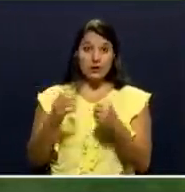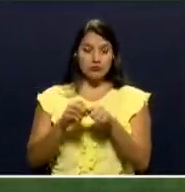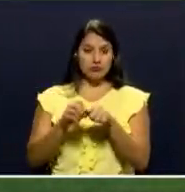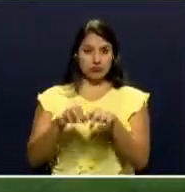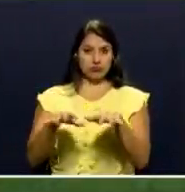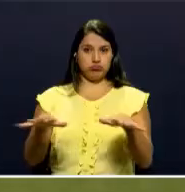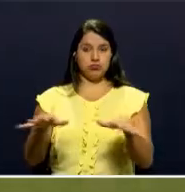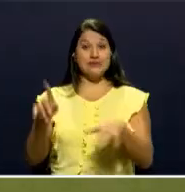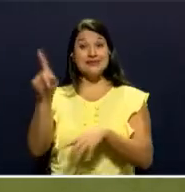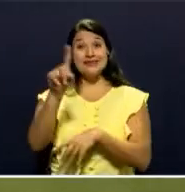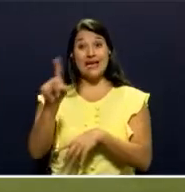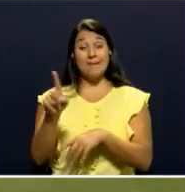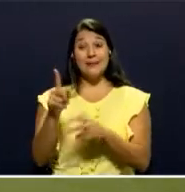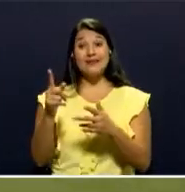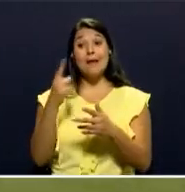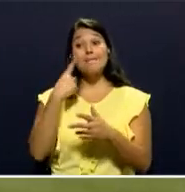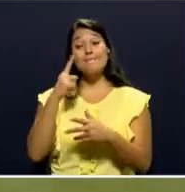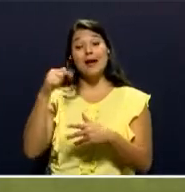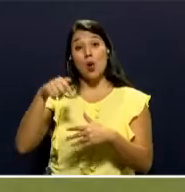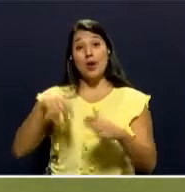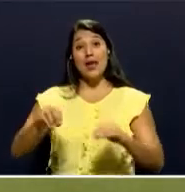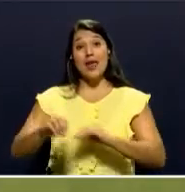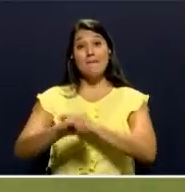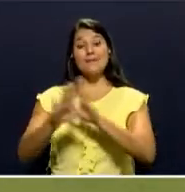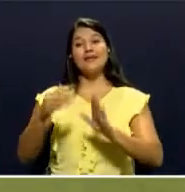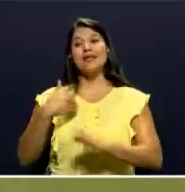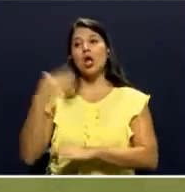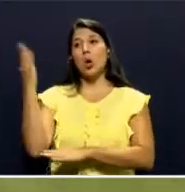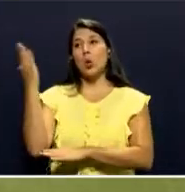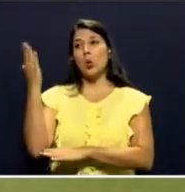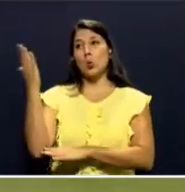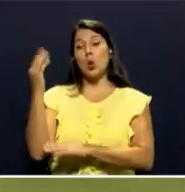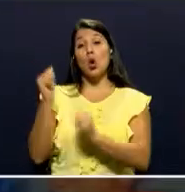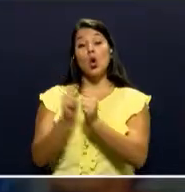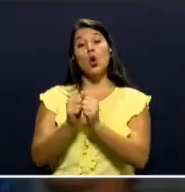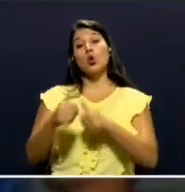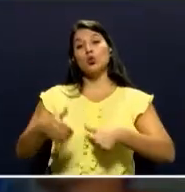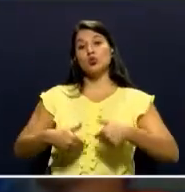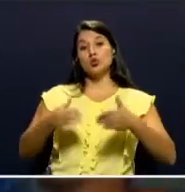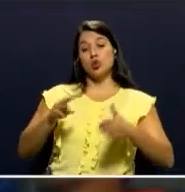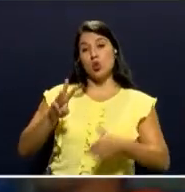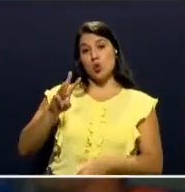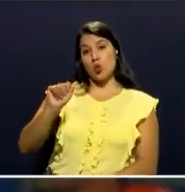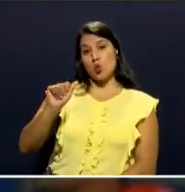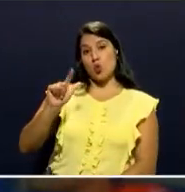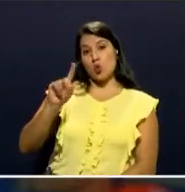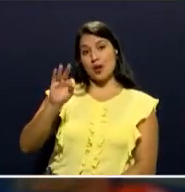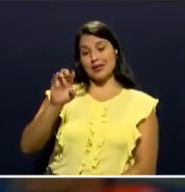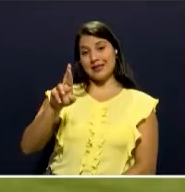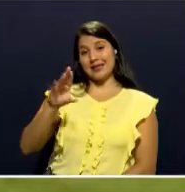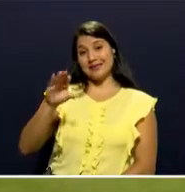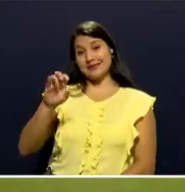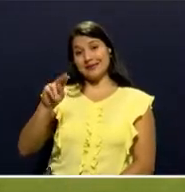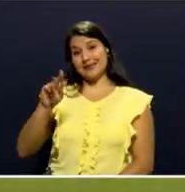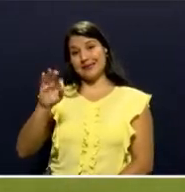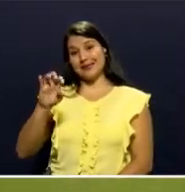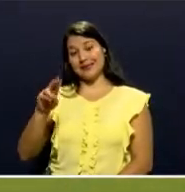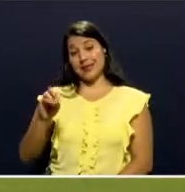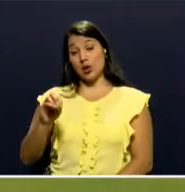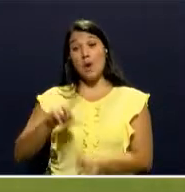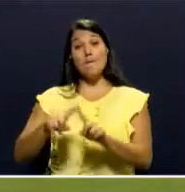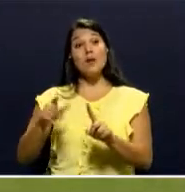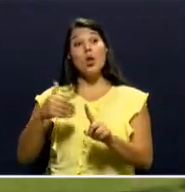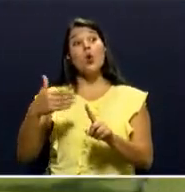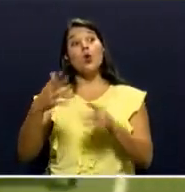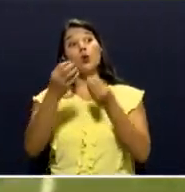la priísta tenía programada para la mañana una conferencia de prensa virtual con el técnico walter centeno pero al hacerse público el acuerdo entre dirigentes futbolísticos